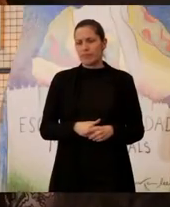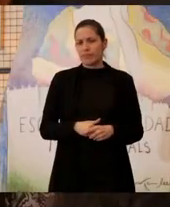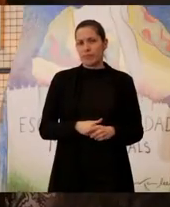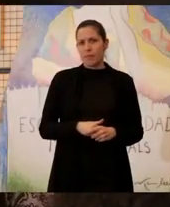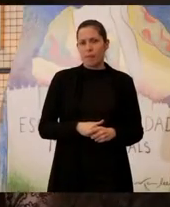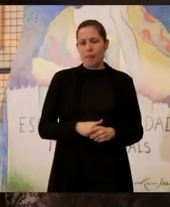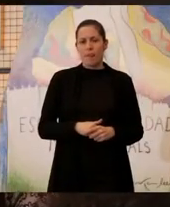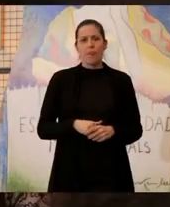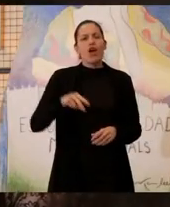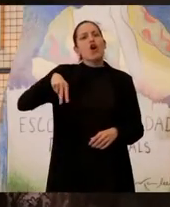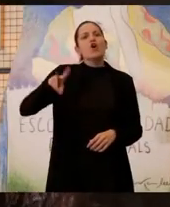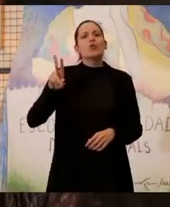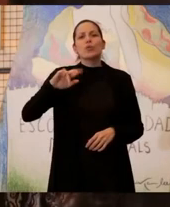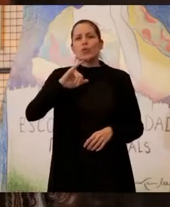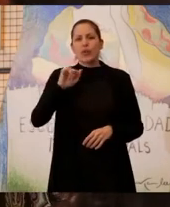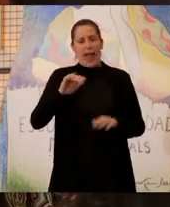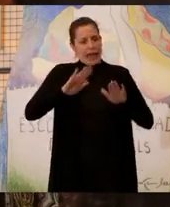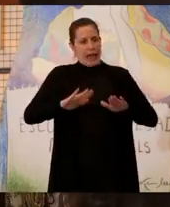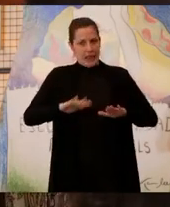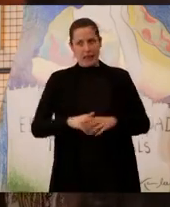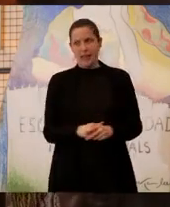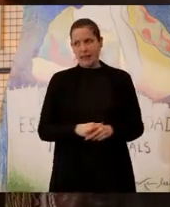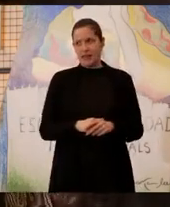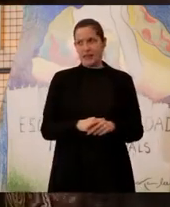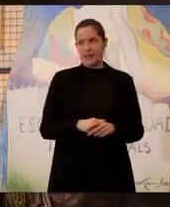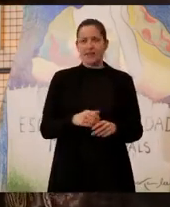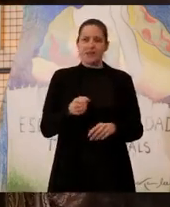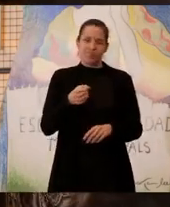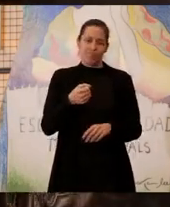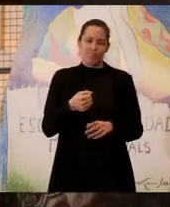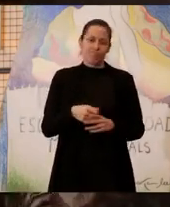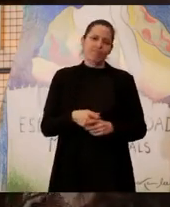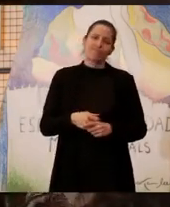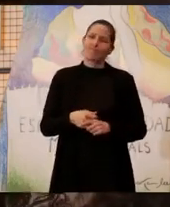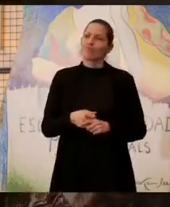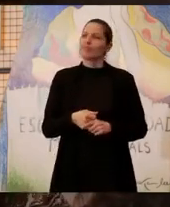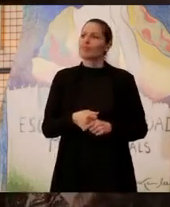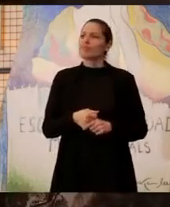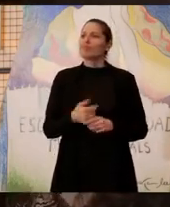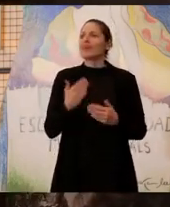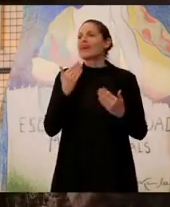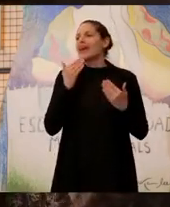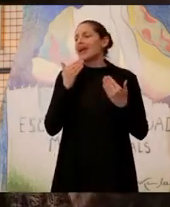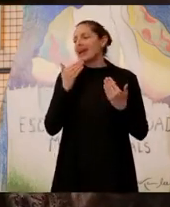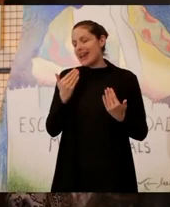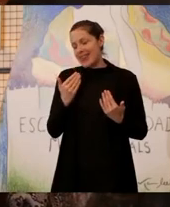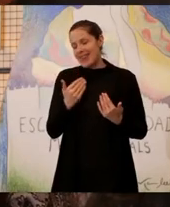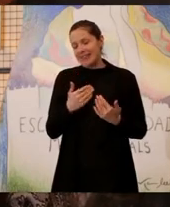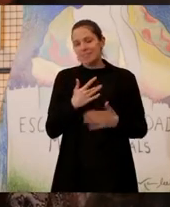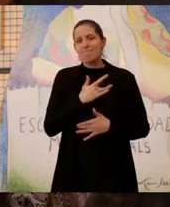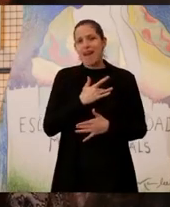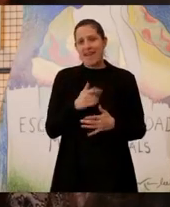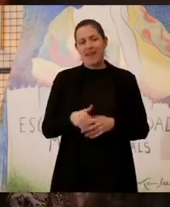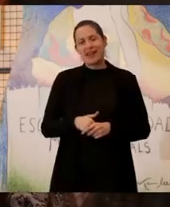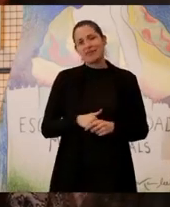Nuria Necesita que le volvamos a abrir el micro para para la última intervención gracias No